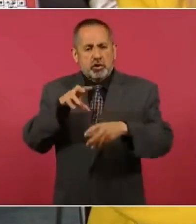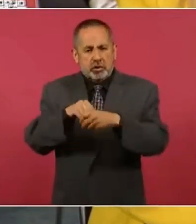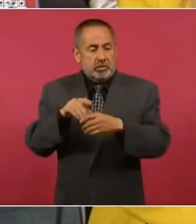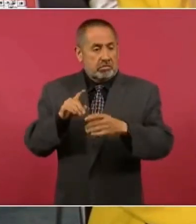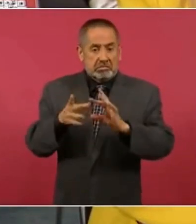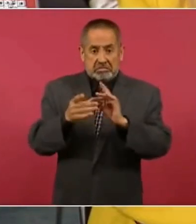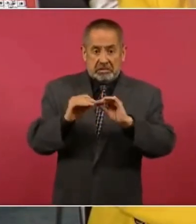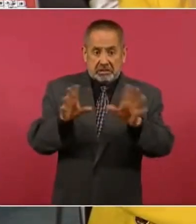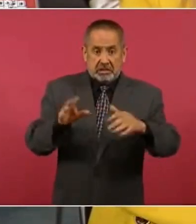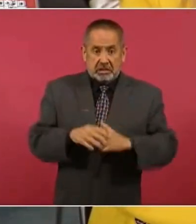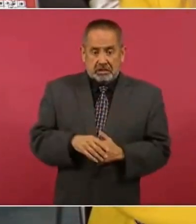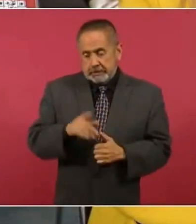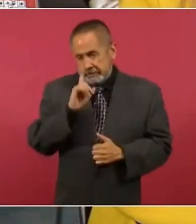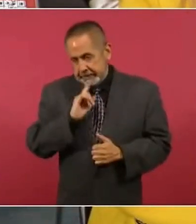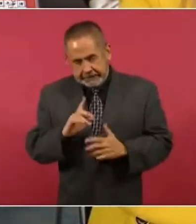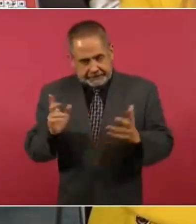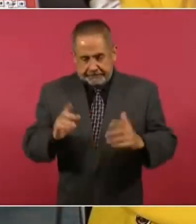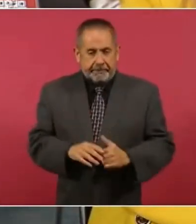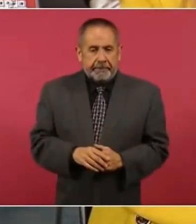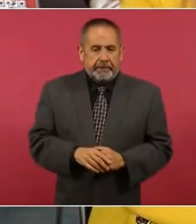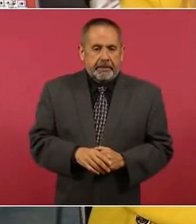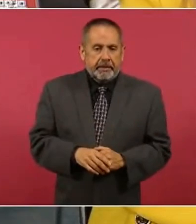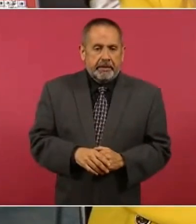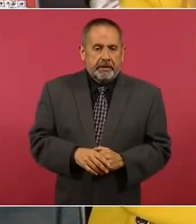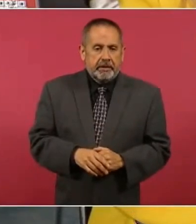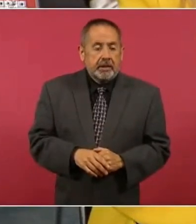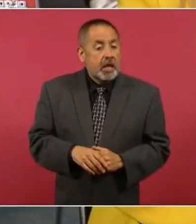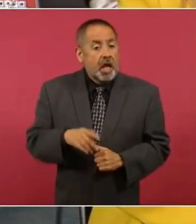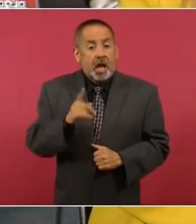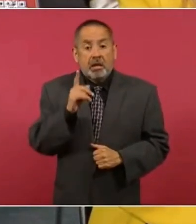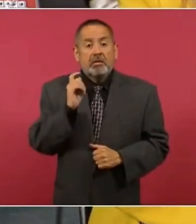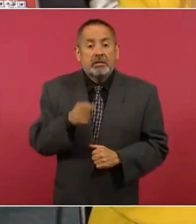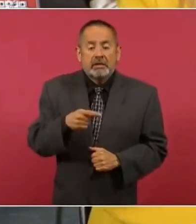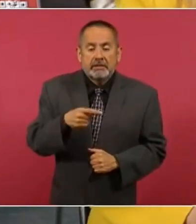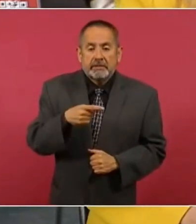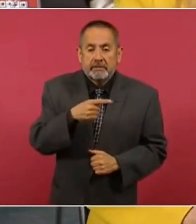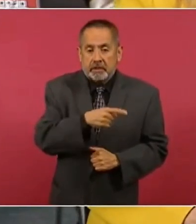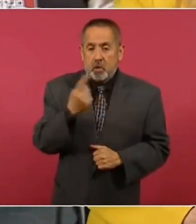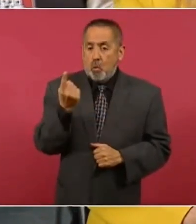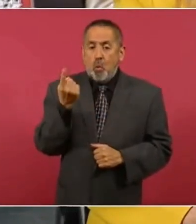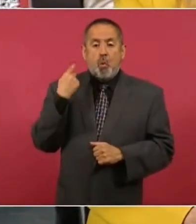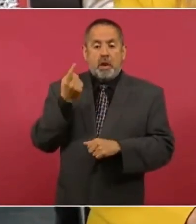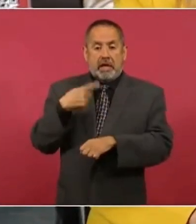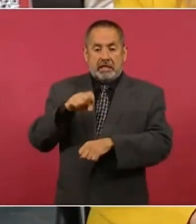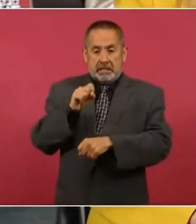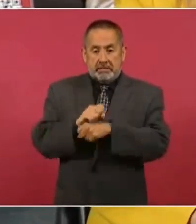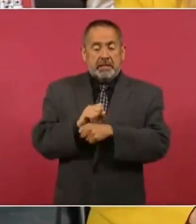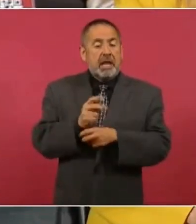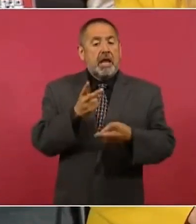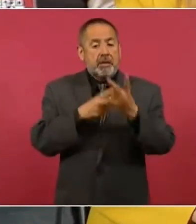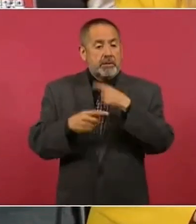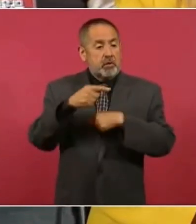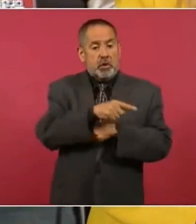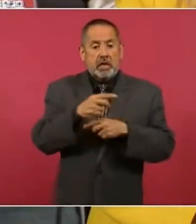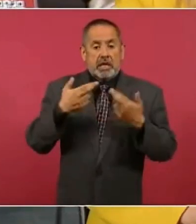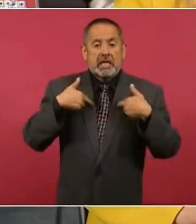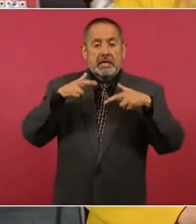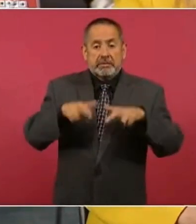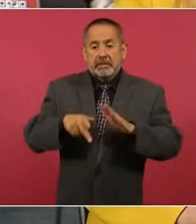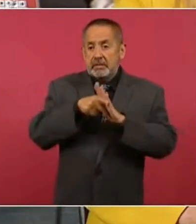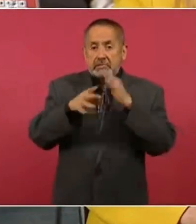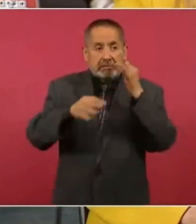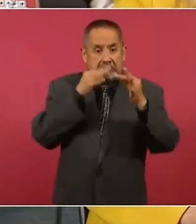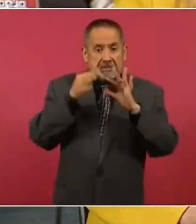vez aclaro, pues es una mentira. Pero no conforme con eso, la semana pasada vino aquí una representante de un medio